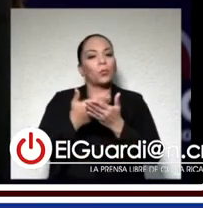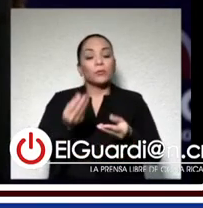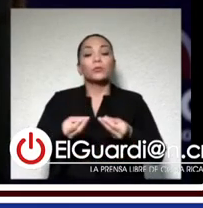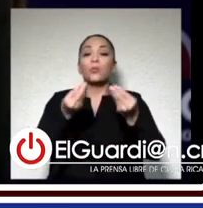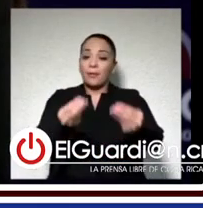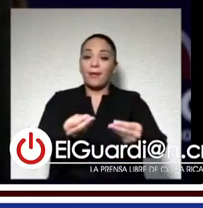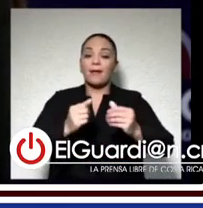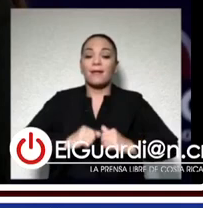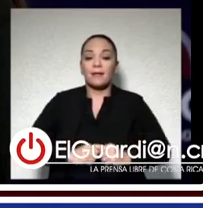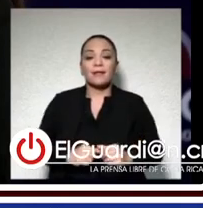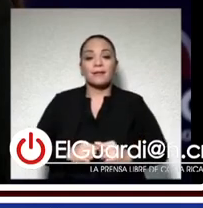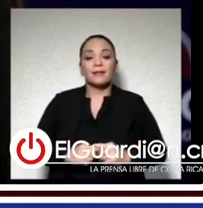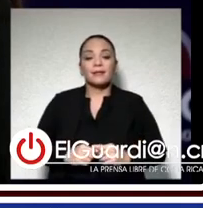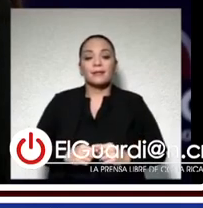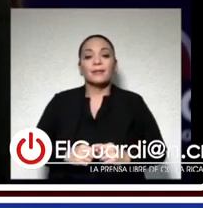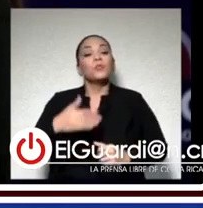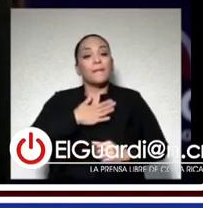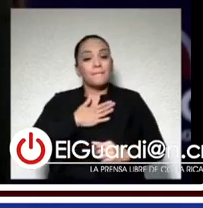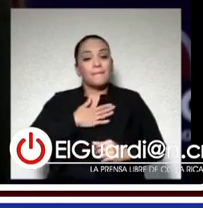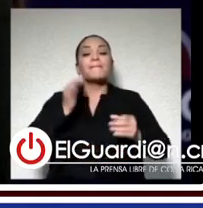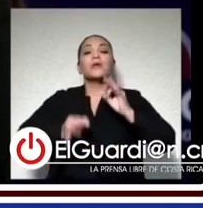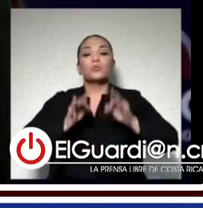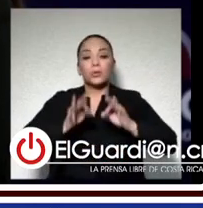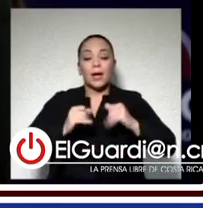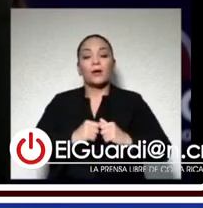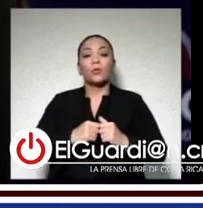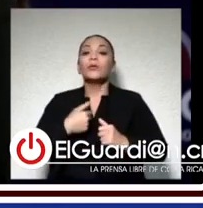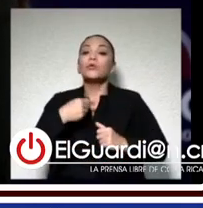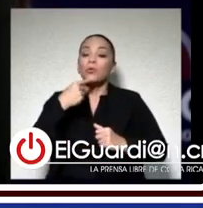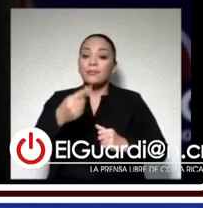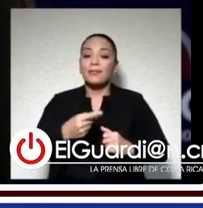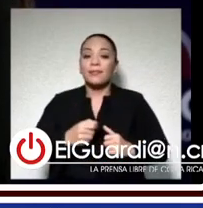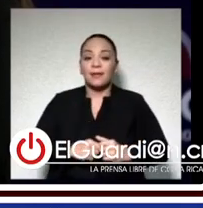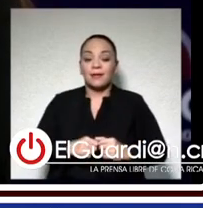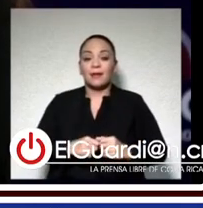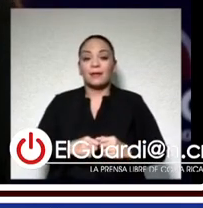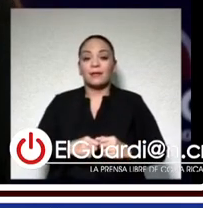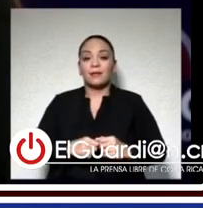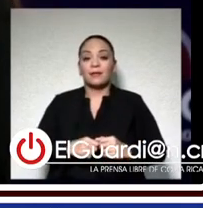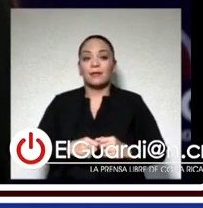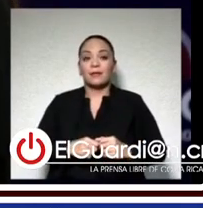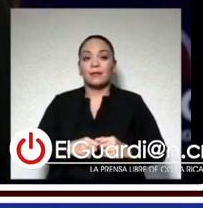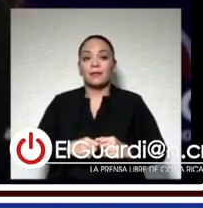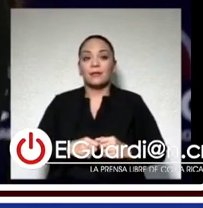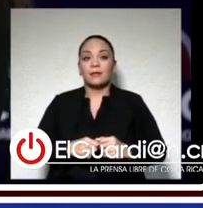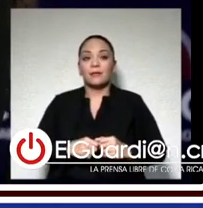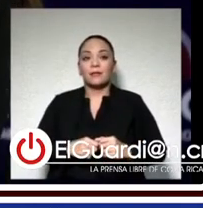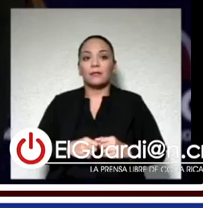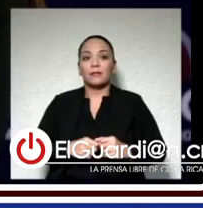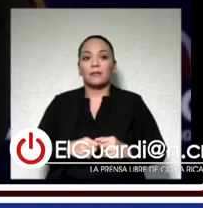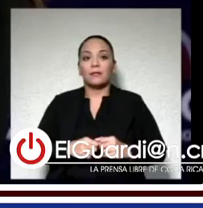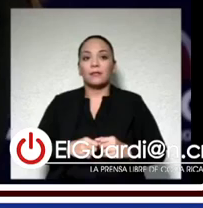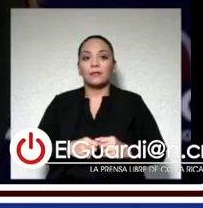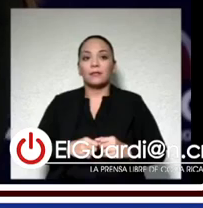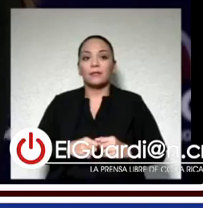hasta por lo mismo que me juzgaron, de que yo dije que había vulnerabilidad,